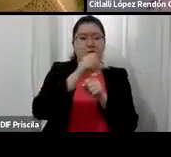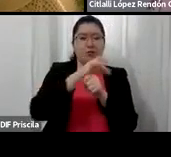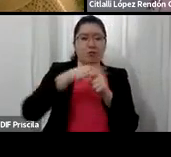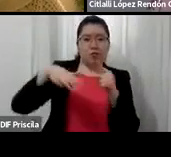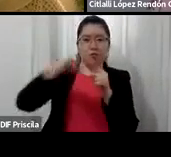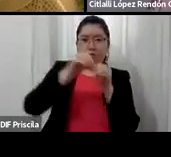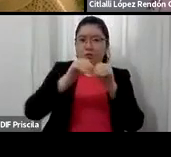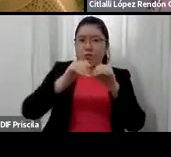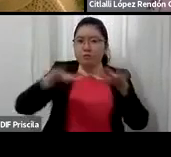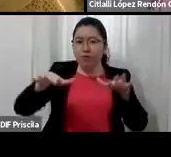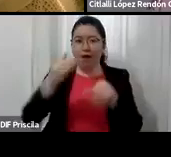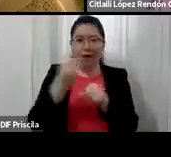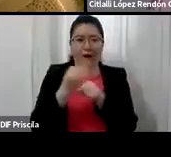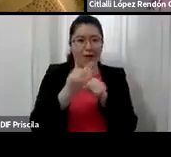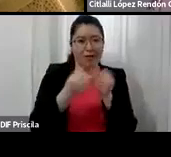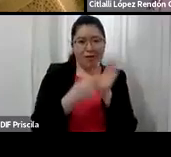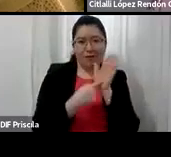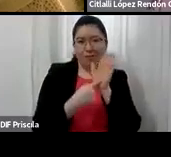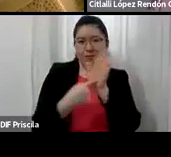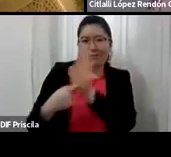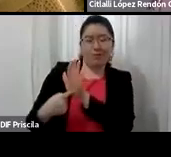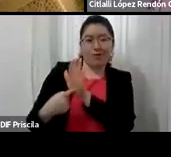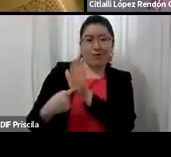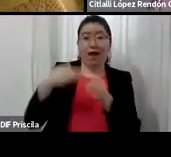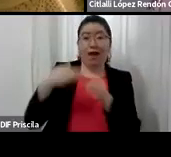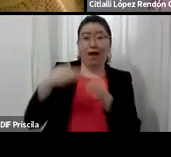estamos actualmente transmitiendo.